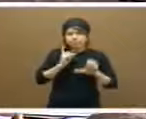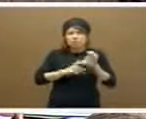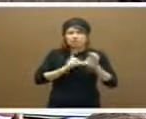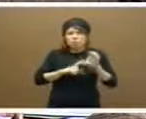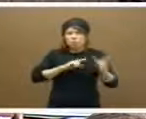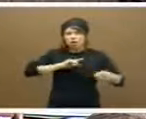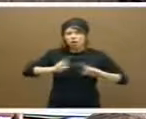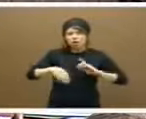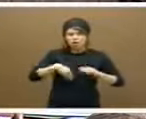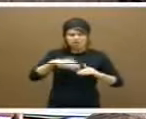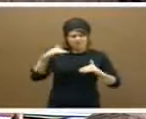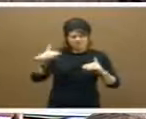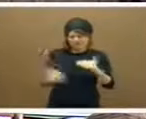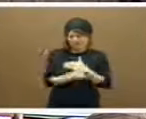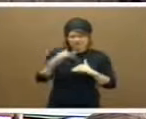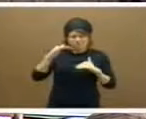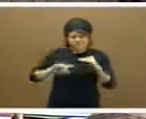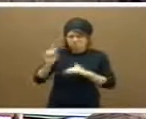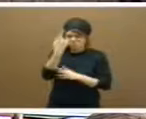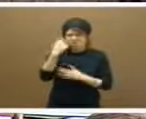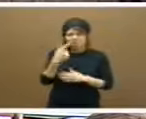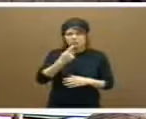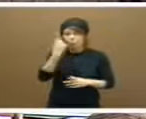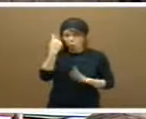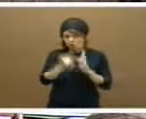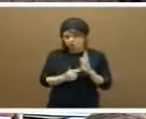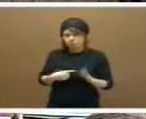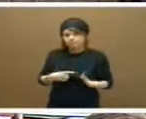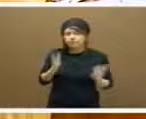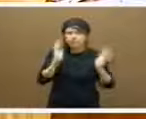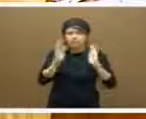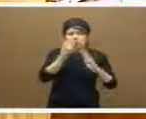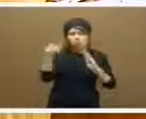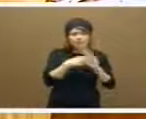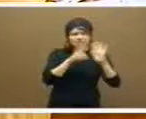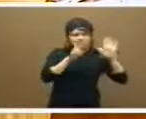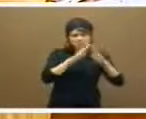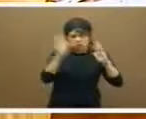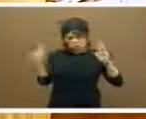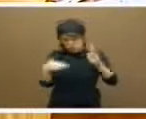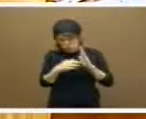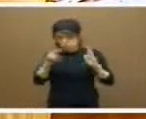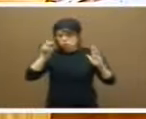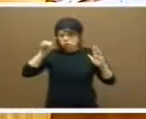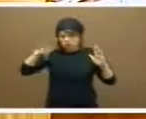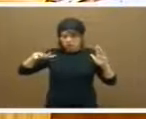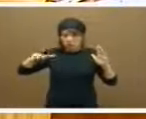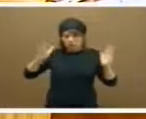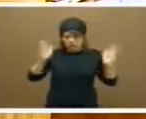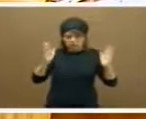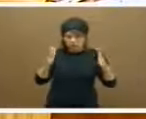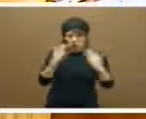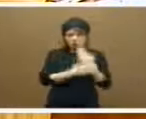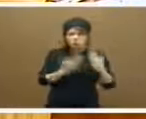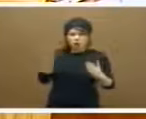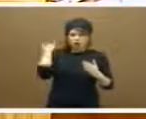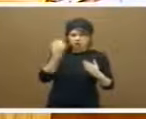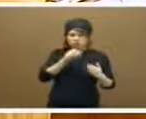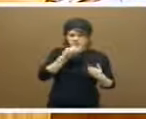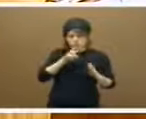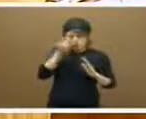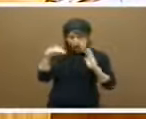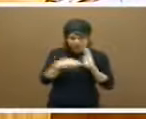tenía la ejecución más baja de toda España. Y le doy un dato. En el periodo 2007-2015, con responsabilidad del anterior Gobierno, de